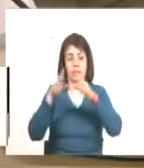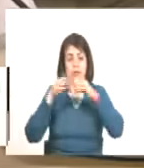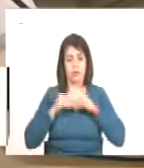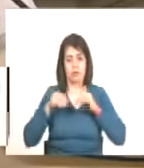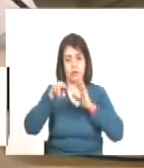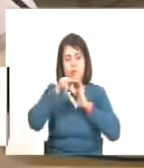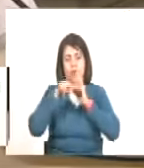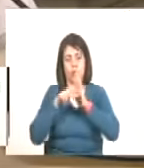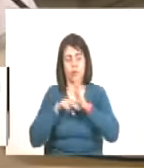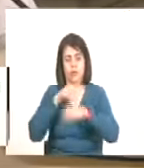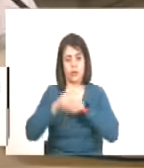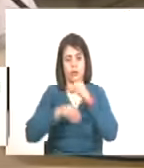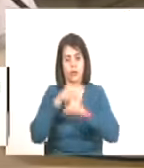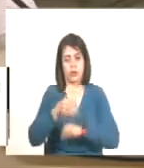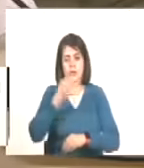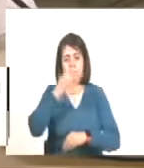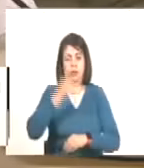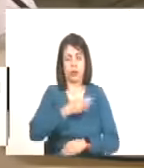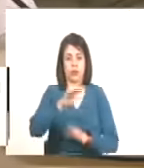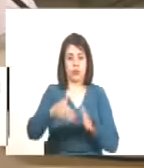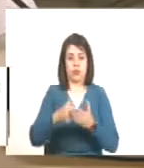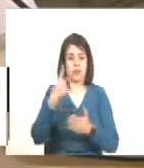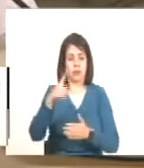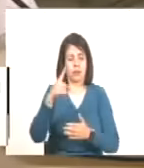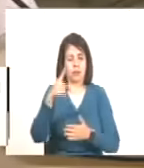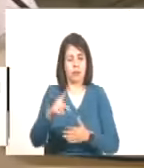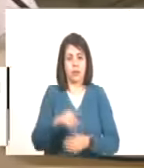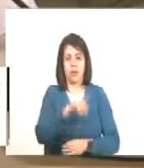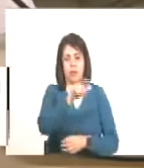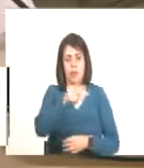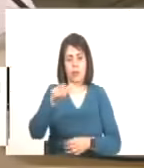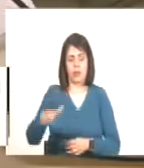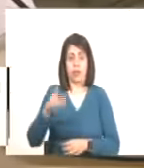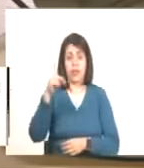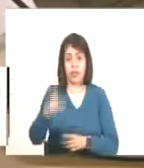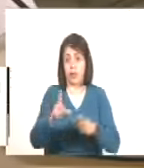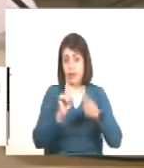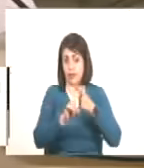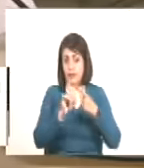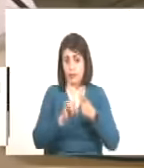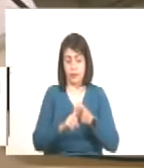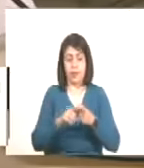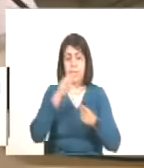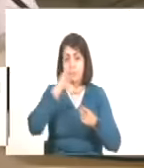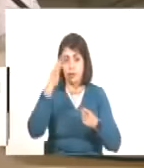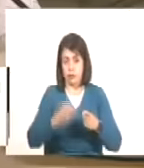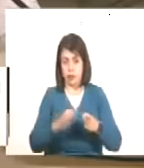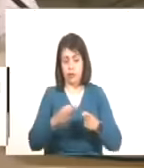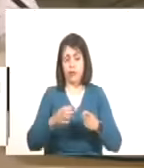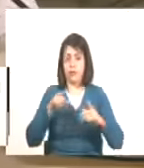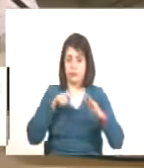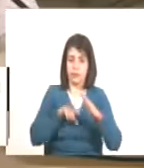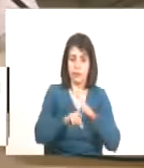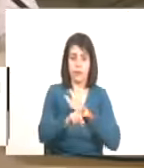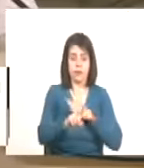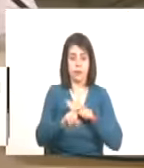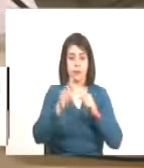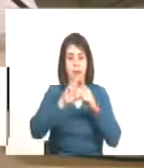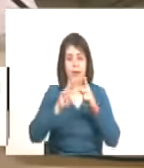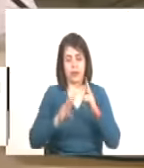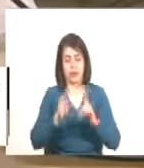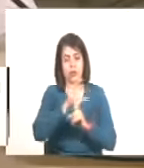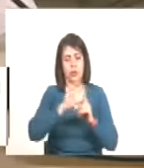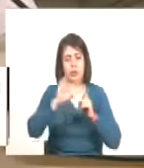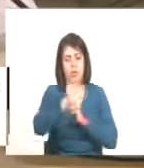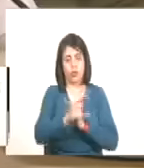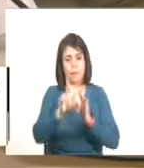las medidas pertinentes para asegurar este derecho. Para esto deberá, 1. Garantizar el acceso a material